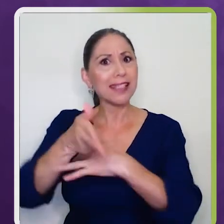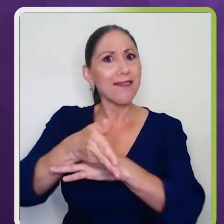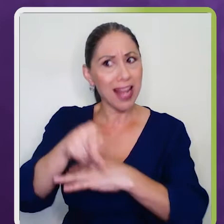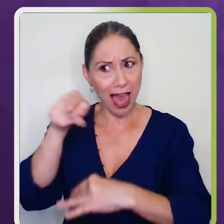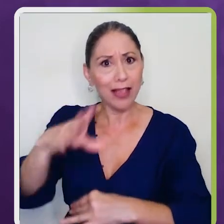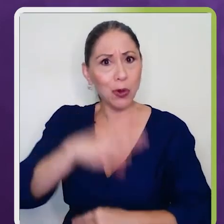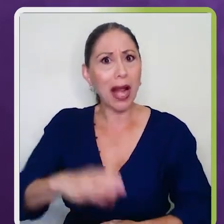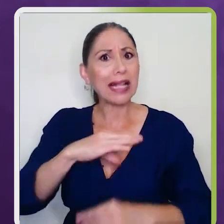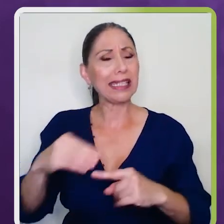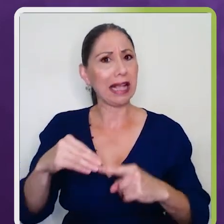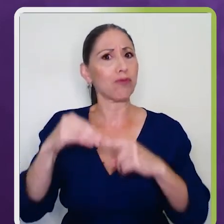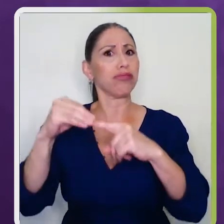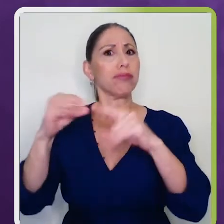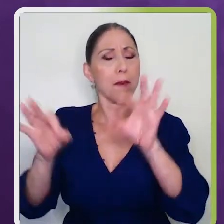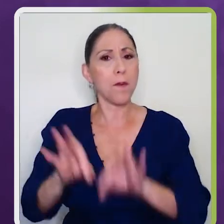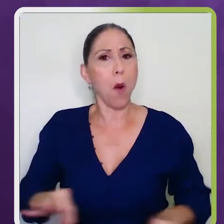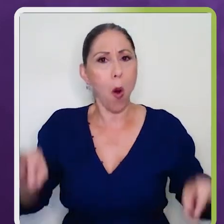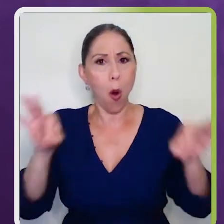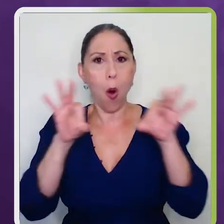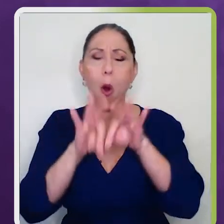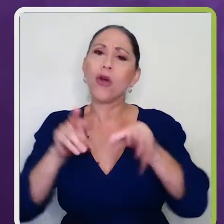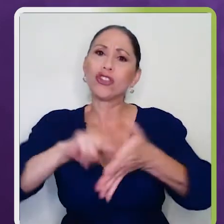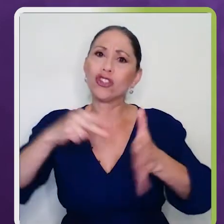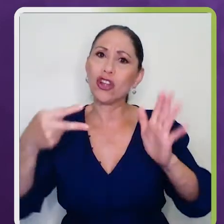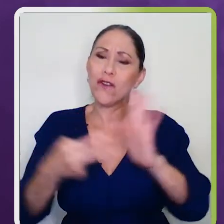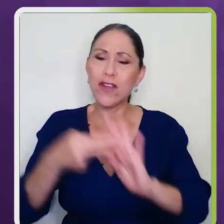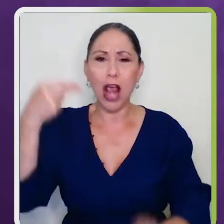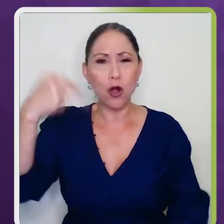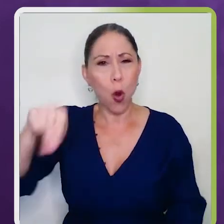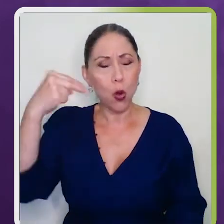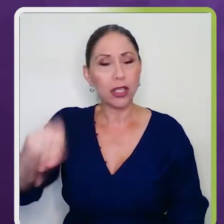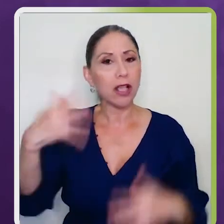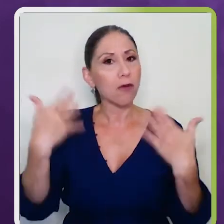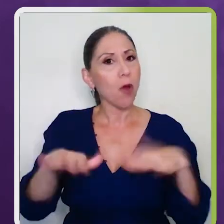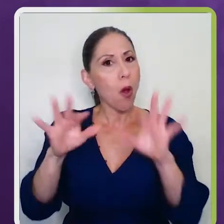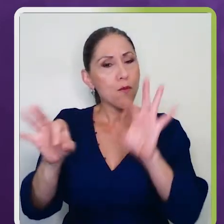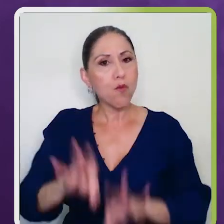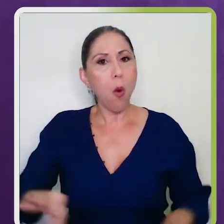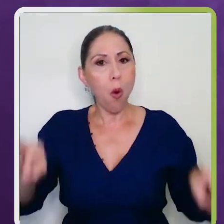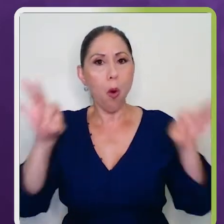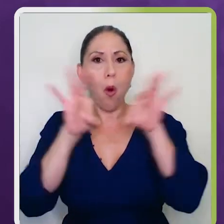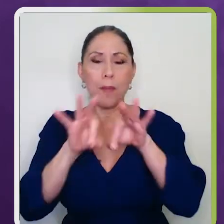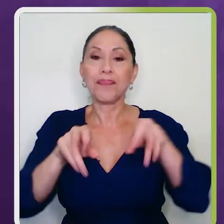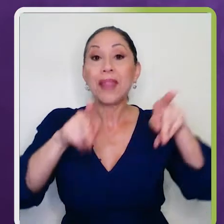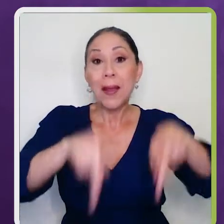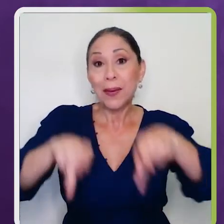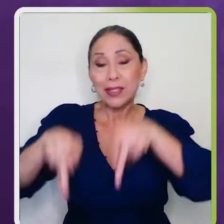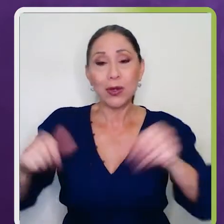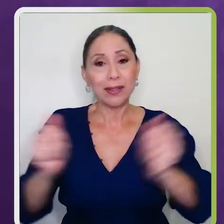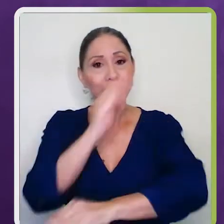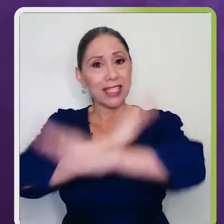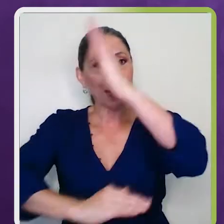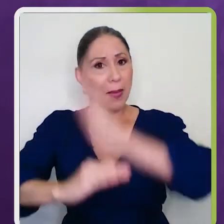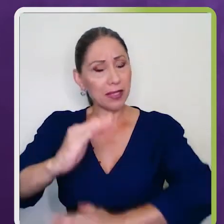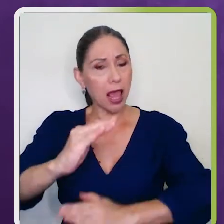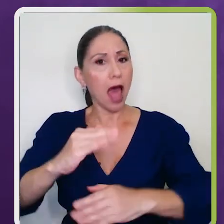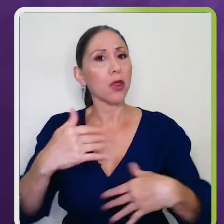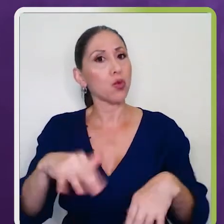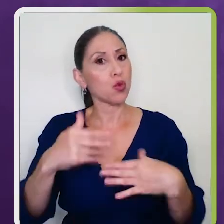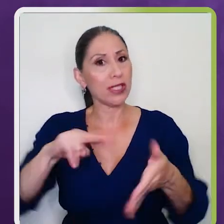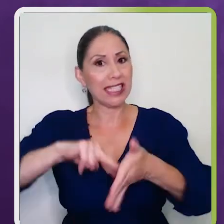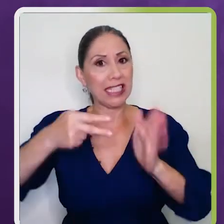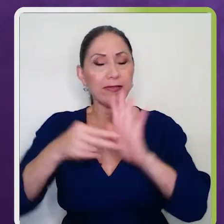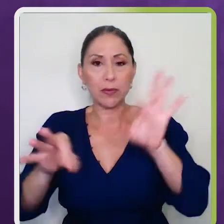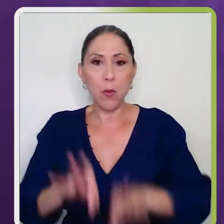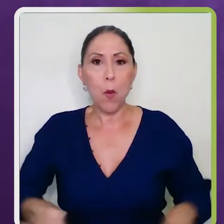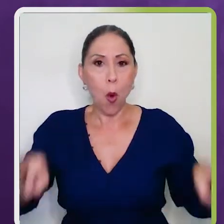indispensable, por supuesto que es una muy gran noticia. Para las personas con alguna discapacidad es importante saber